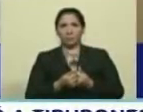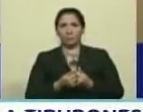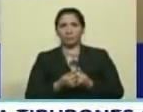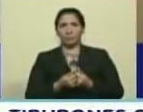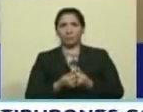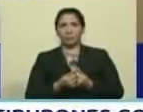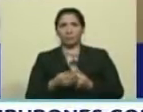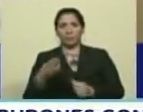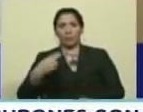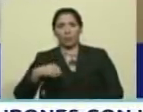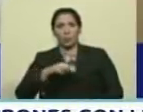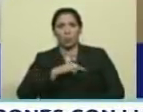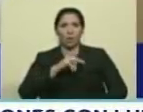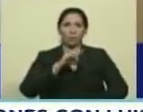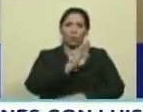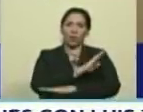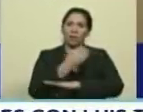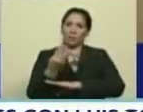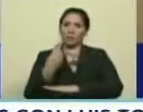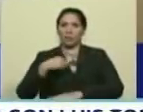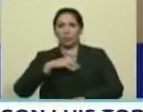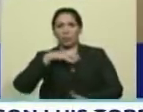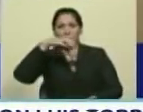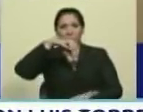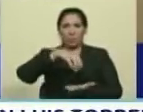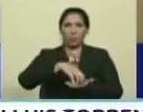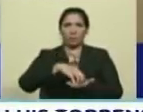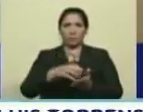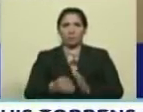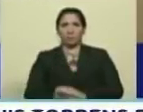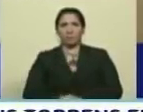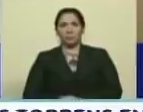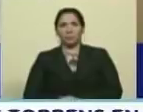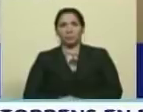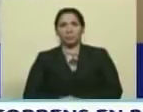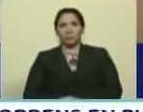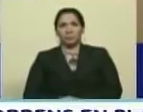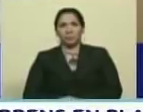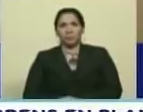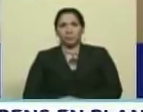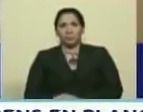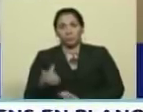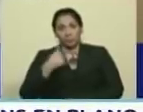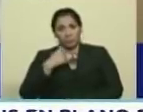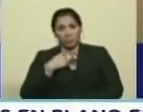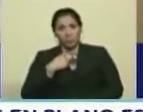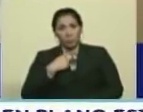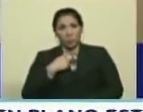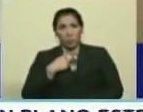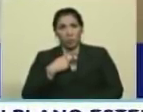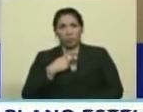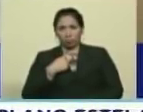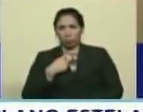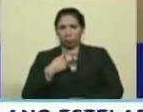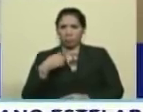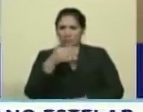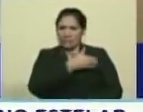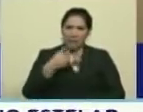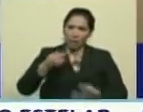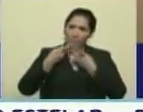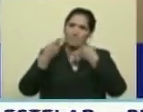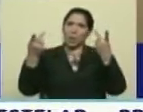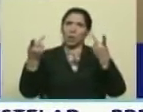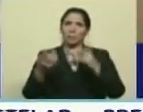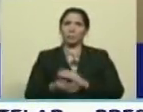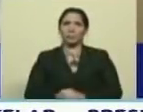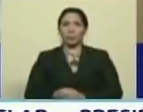para nuestro Caribe, para nuestra región, para nuestro país. Y yo vengo a ponerla sobre la mesa.